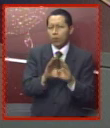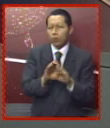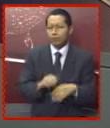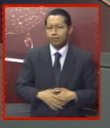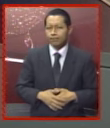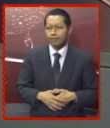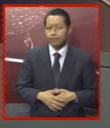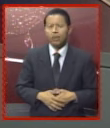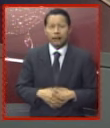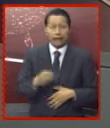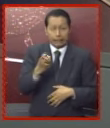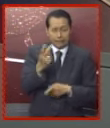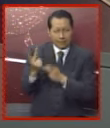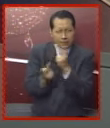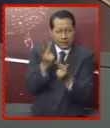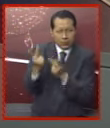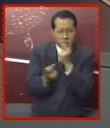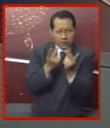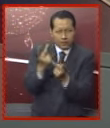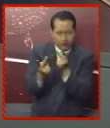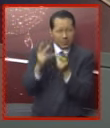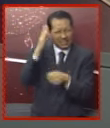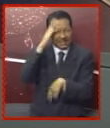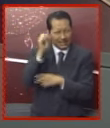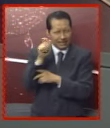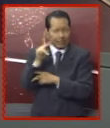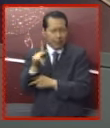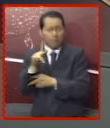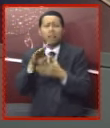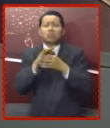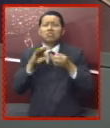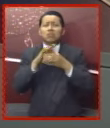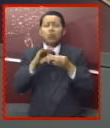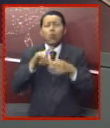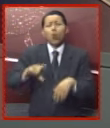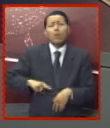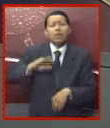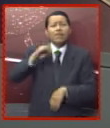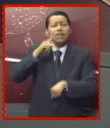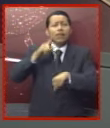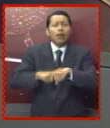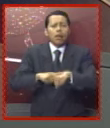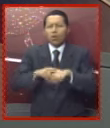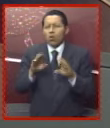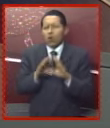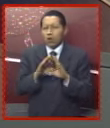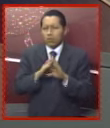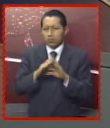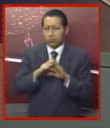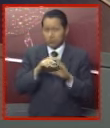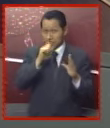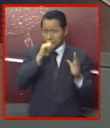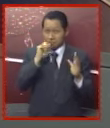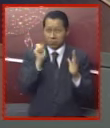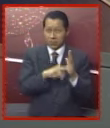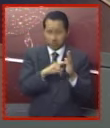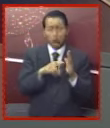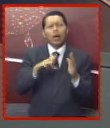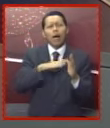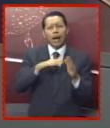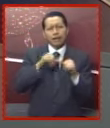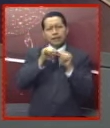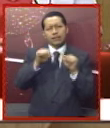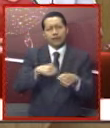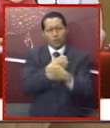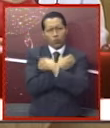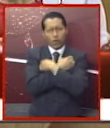Bueno, luego de estos cuestionamientos, el secretario de Educación Pública aclaró que el gobierno federal no está considerando modificaciones al sistema educativo